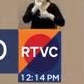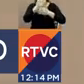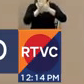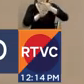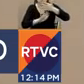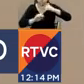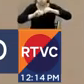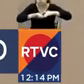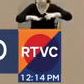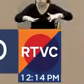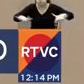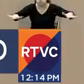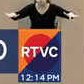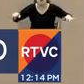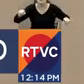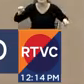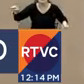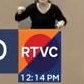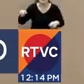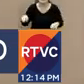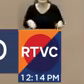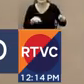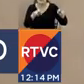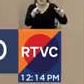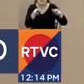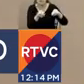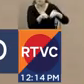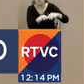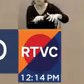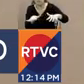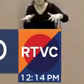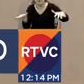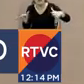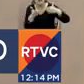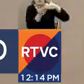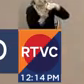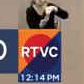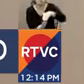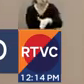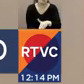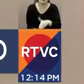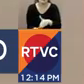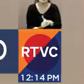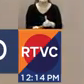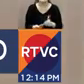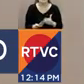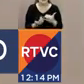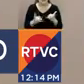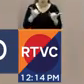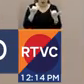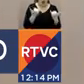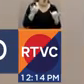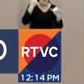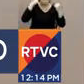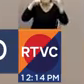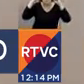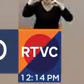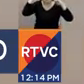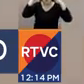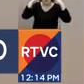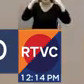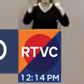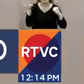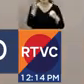está corriendo sobre las aguas del río Putumayo. Eso ya se genera una preocupación